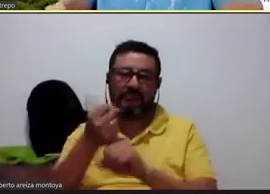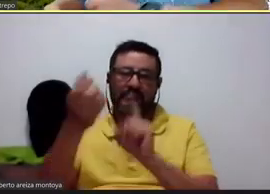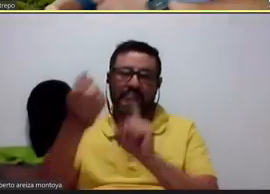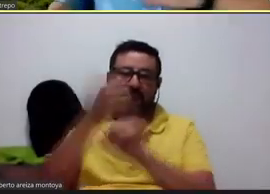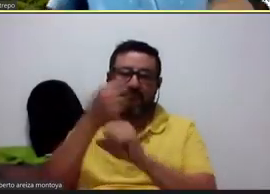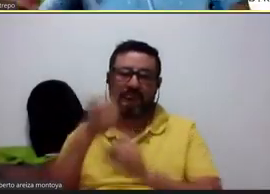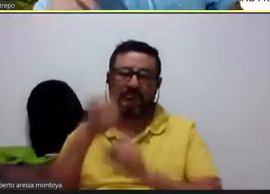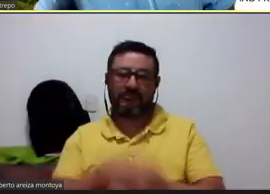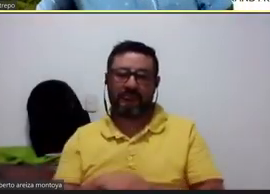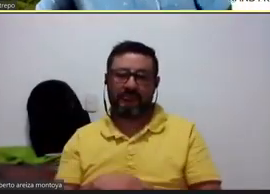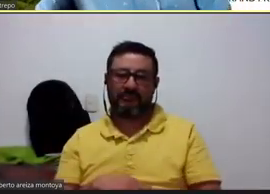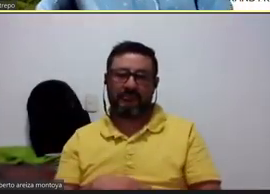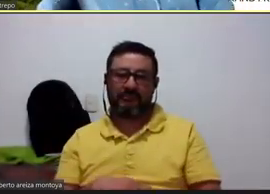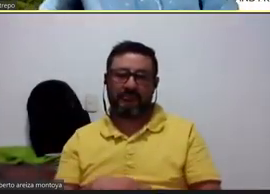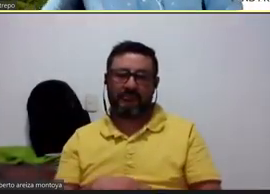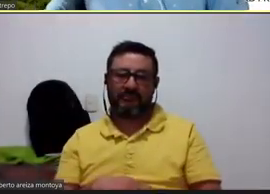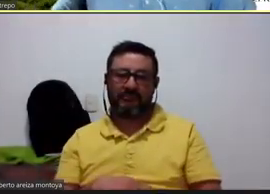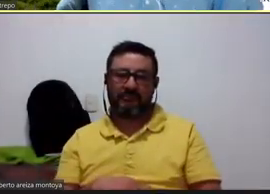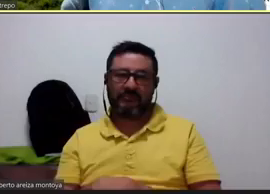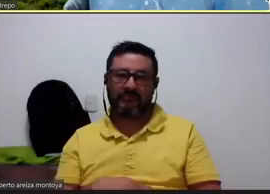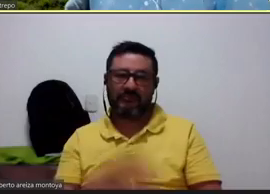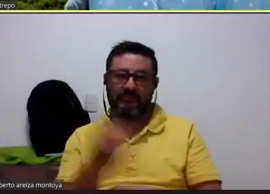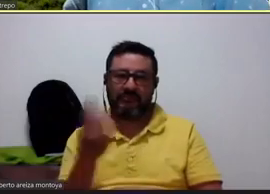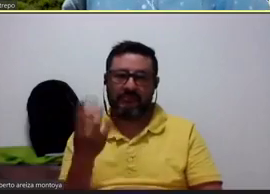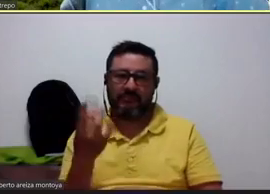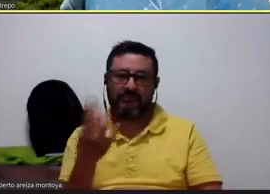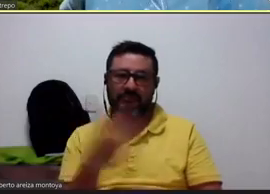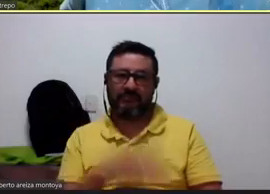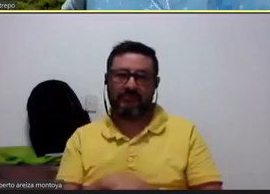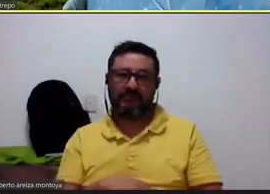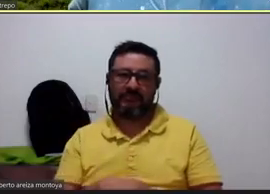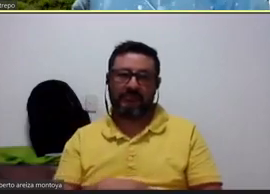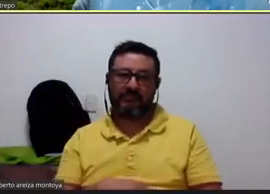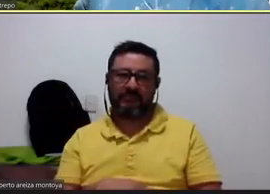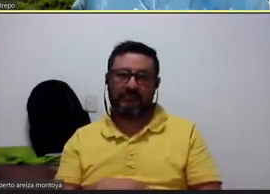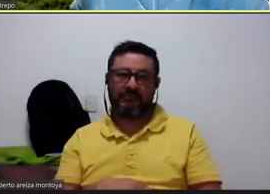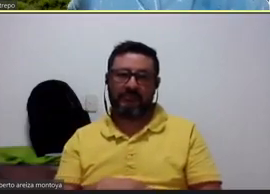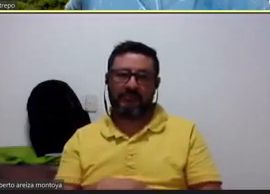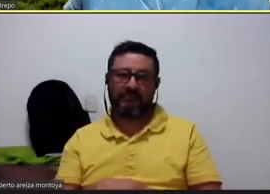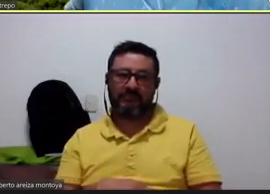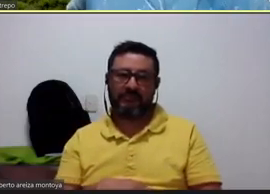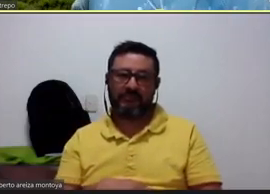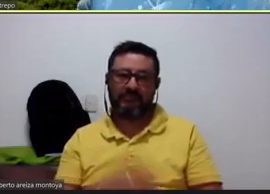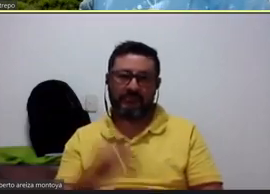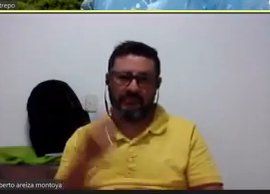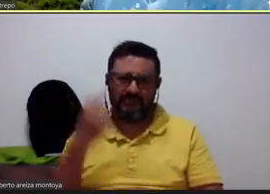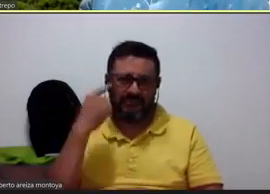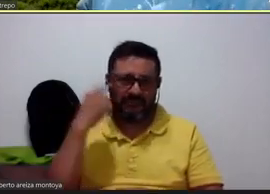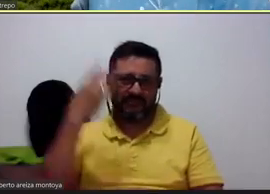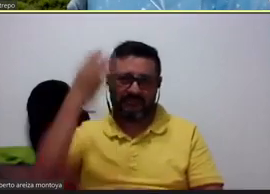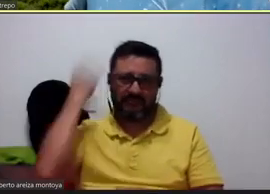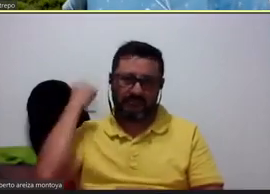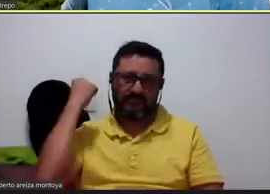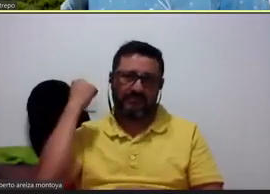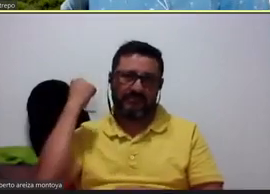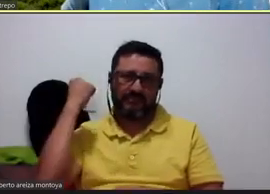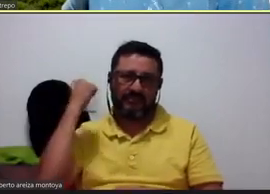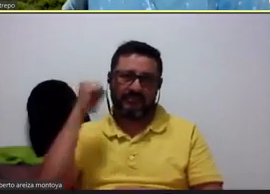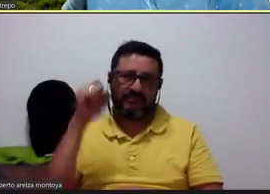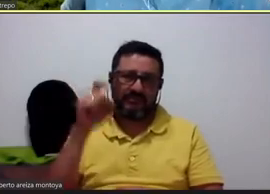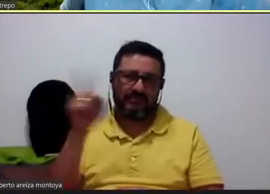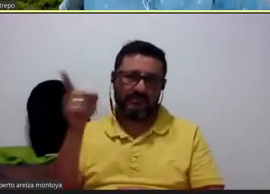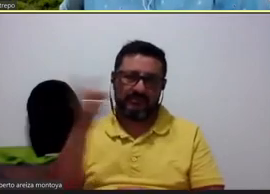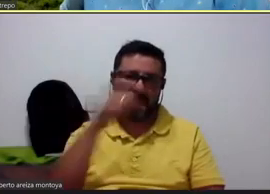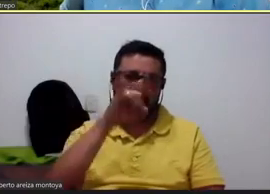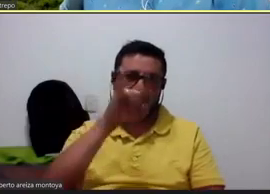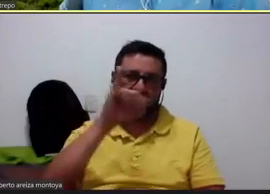Sebas, hablando de dolor, usted tumbó un mito. Usted aparece en los Guinness Records porque tumbó un mito. Por